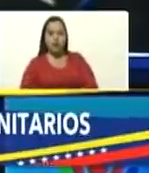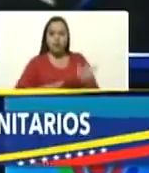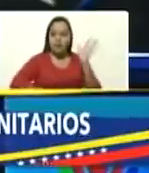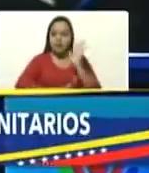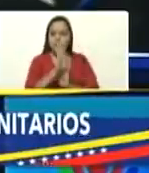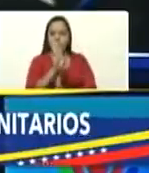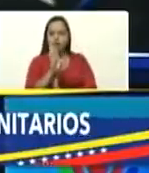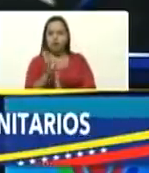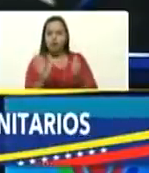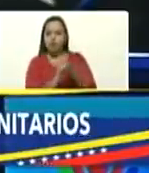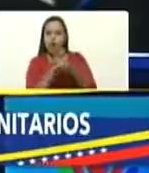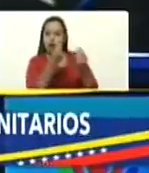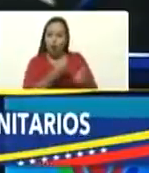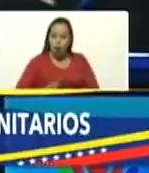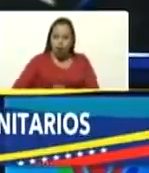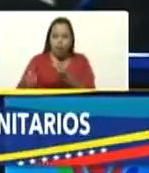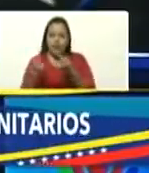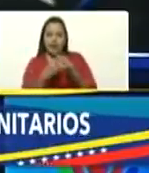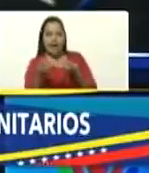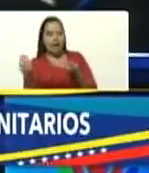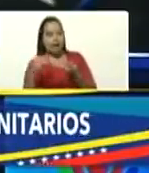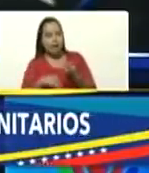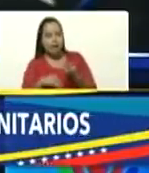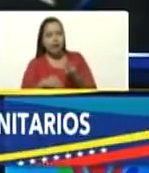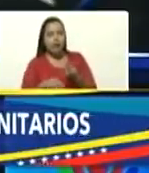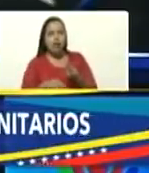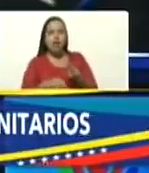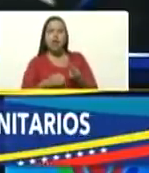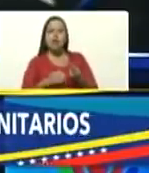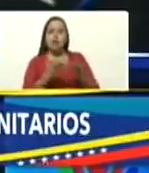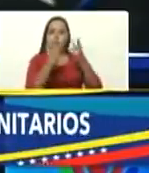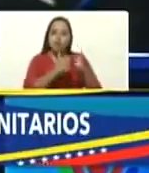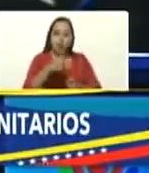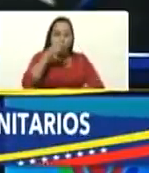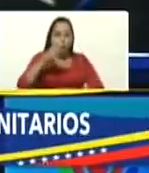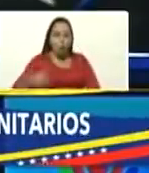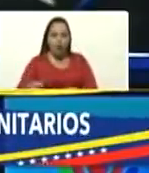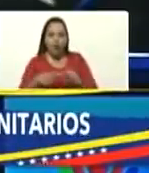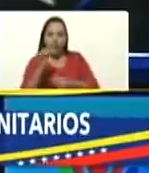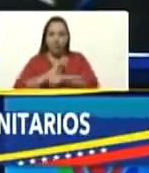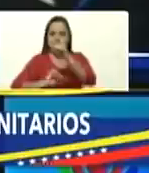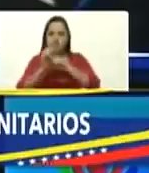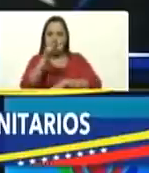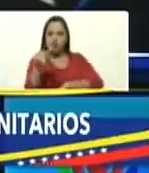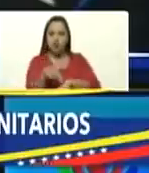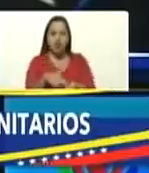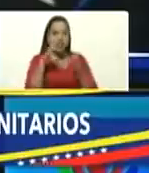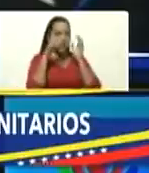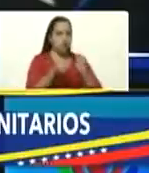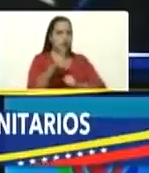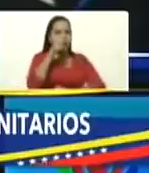desarrollo de la economía, del poder popular, de la defensa nacional, de la seguridad